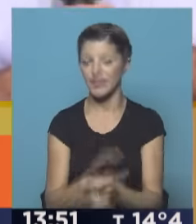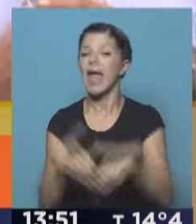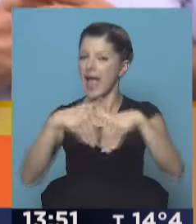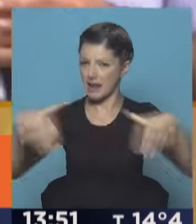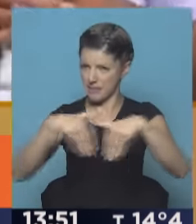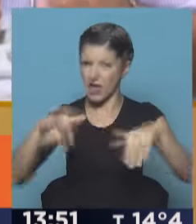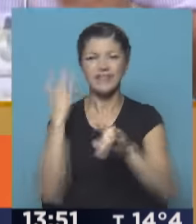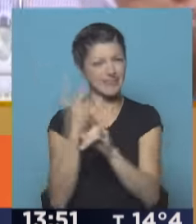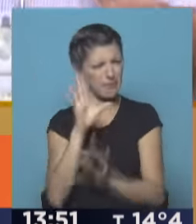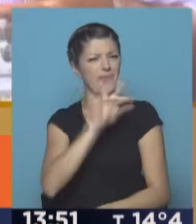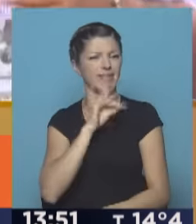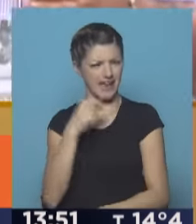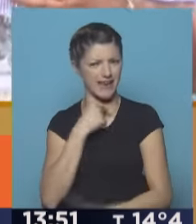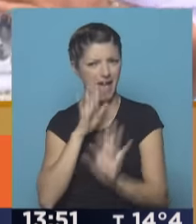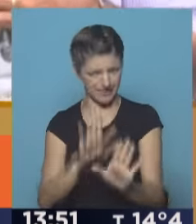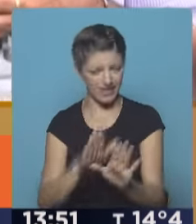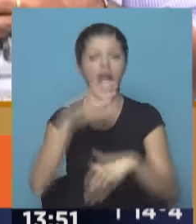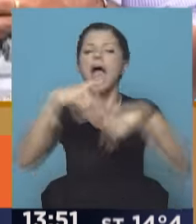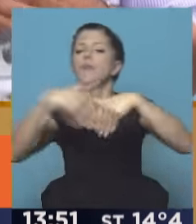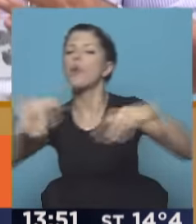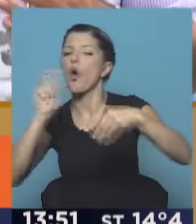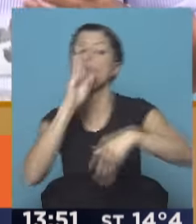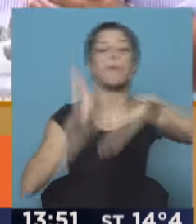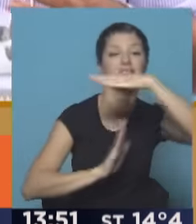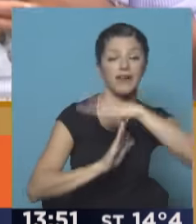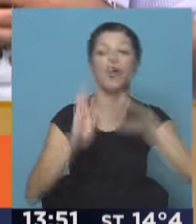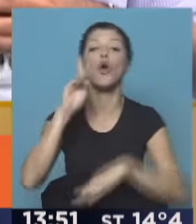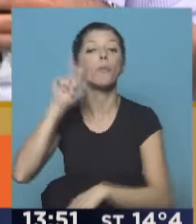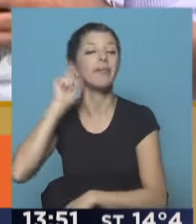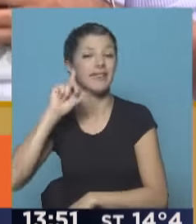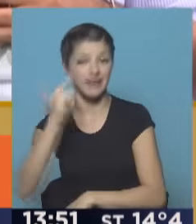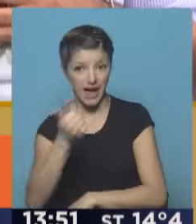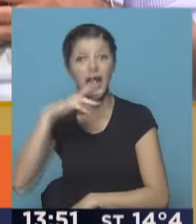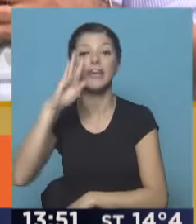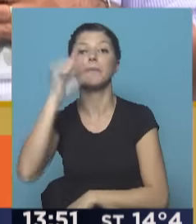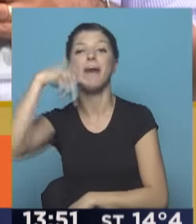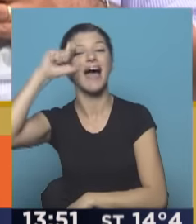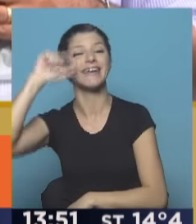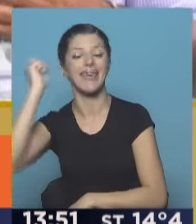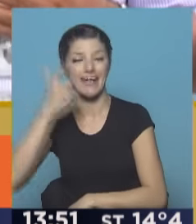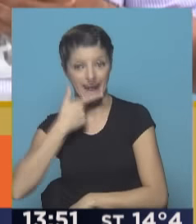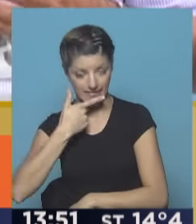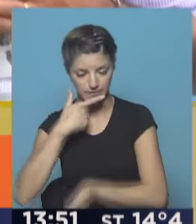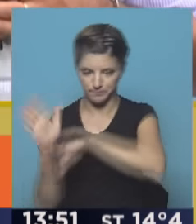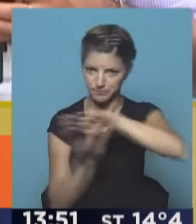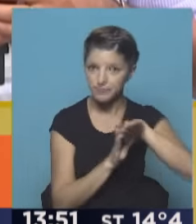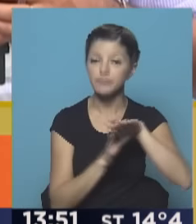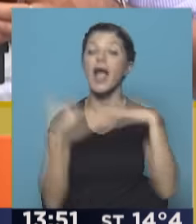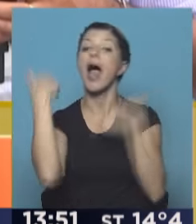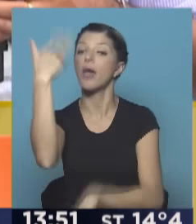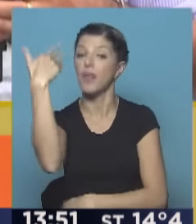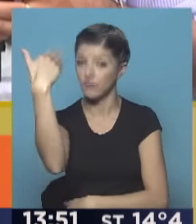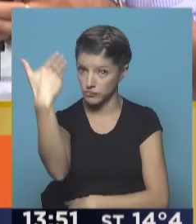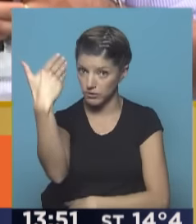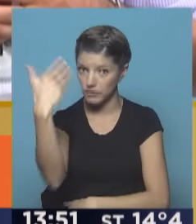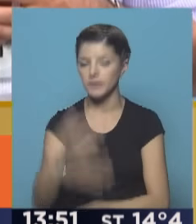Martino quiso, ¿eh? Con Mascherano, con Vanega y con Biglia. Y arriba Gaitán todavía se está recuperando de su dolencia, más allá de que estaba